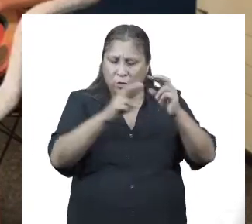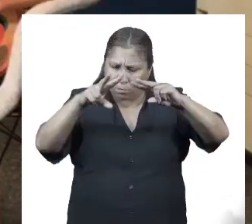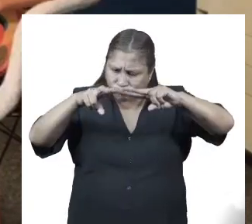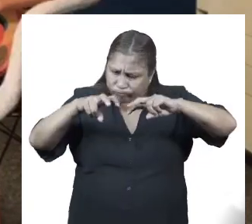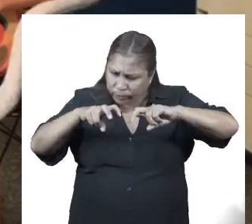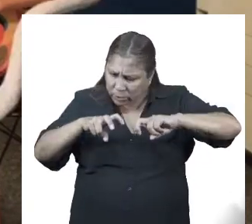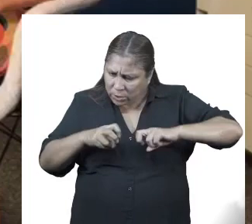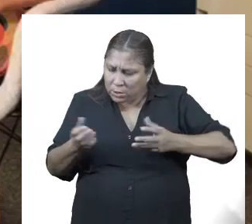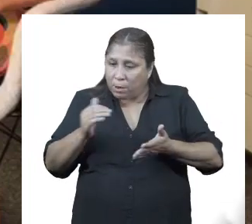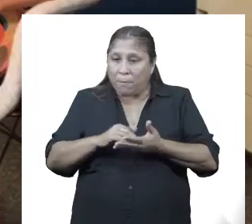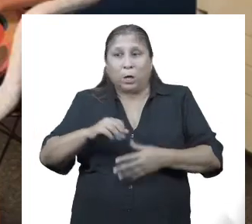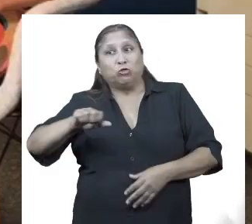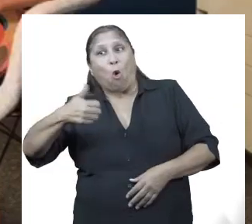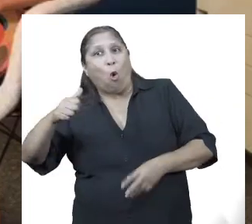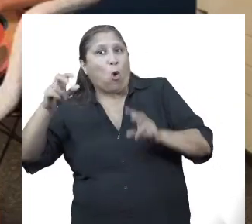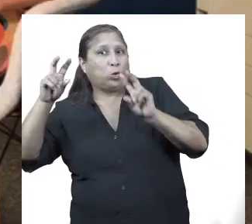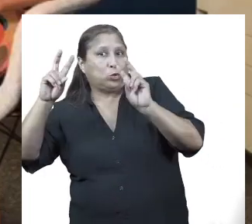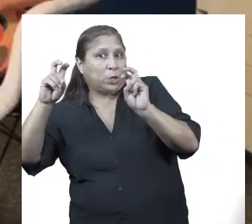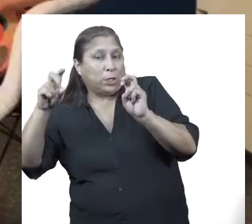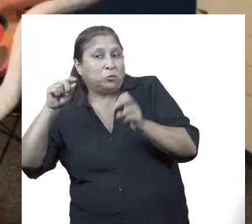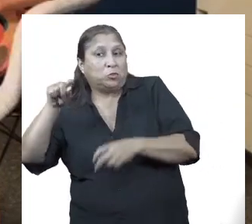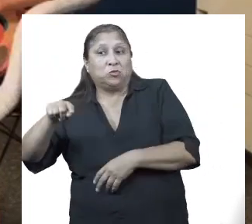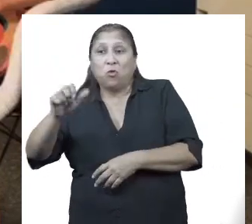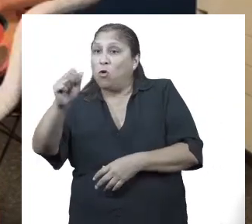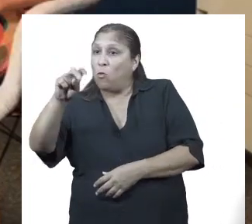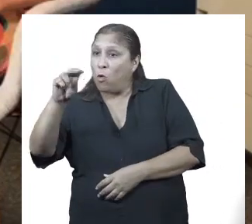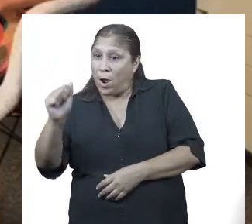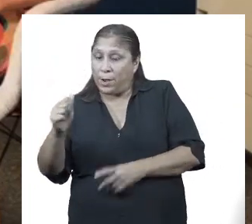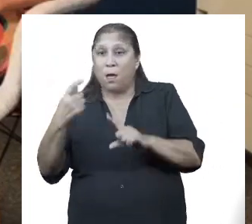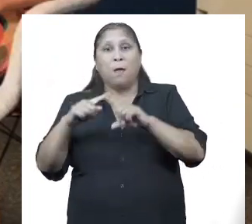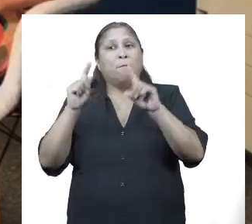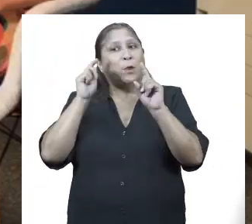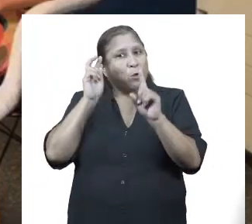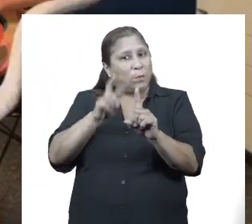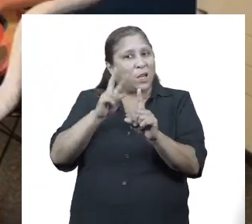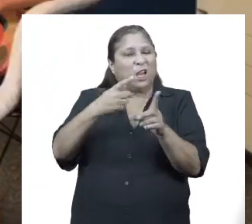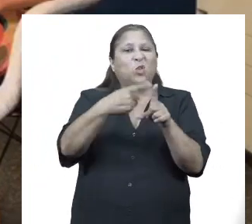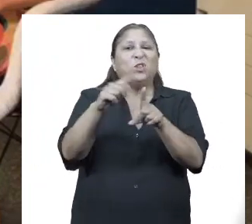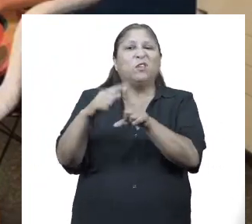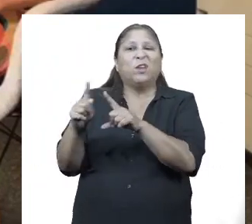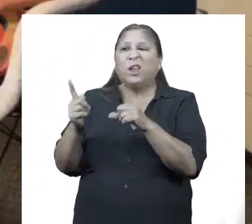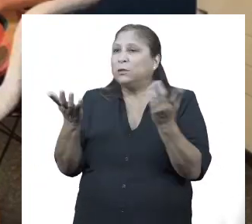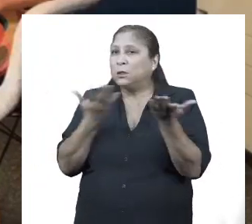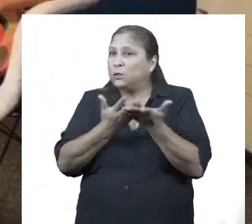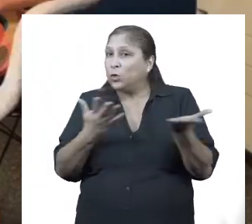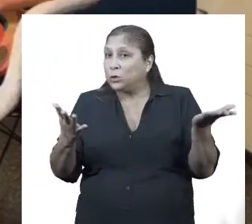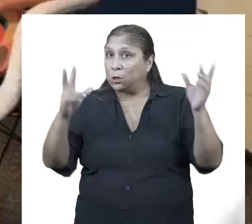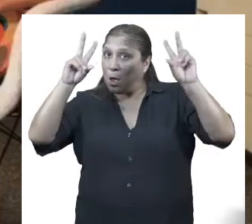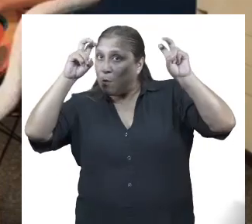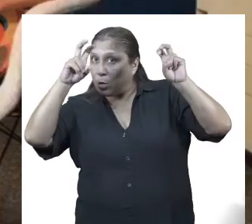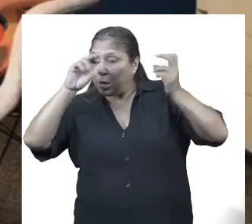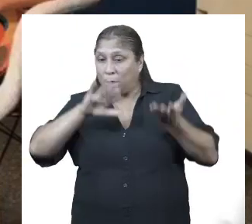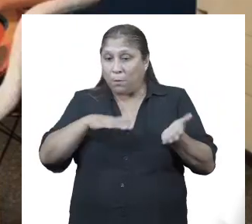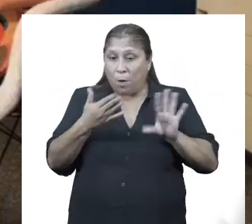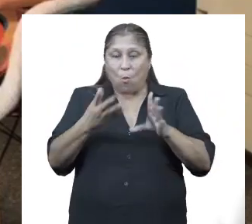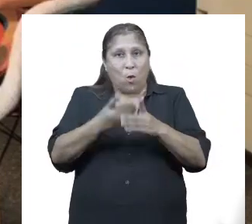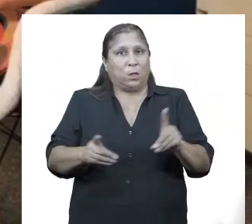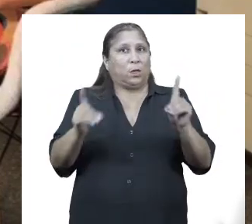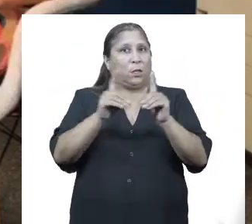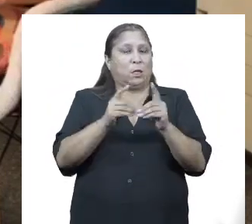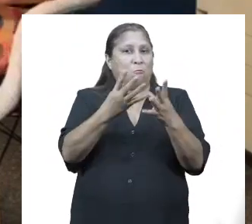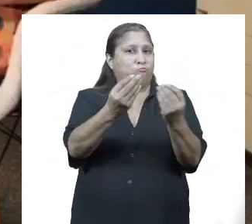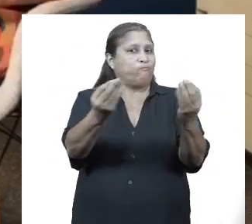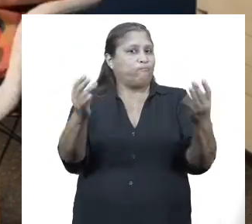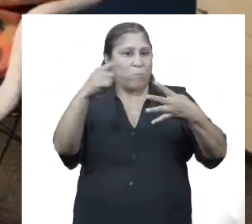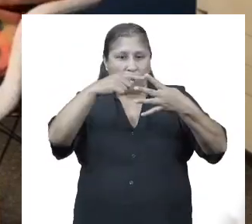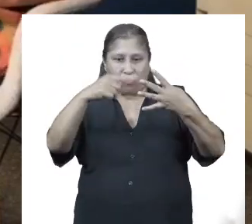analizar más casos que los de Ana, pero también tomando en cuenta distintas aristas, porque el tema de la muerte digna abarca